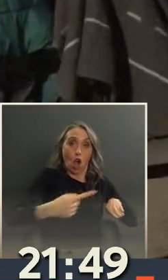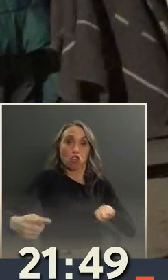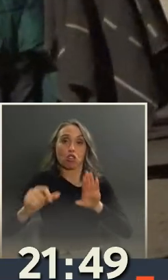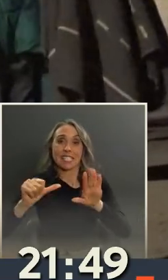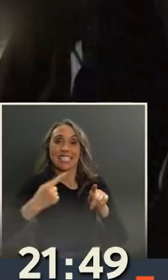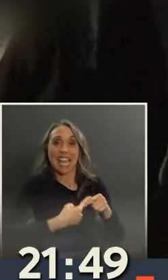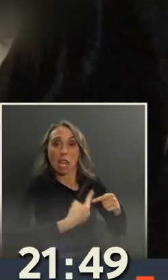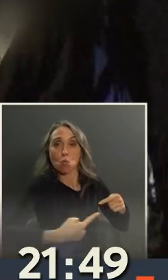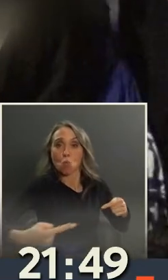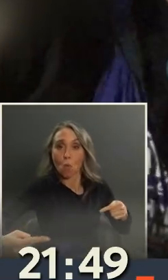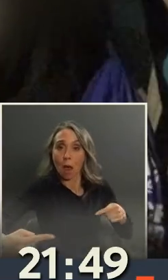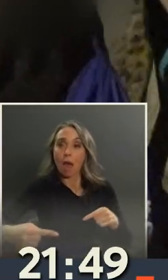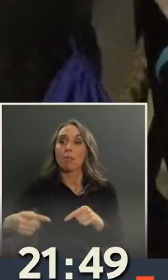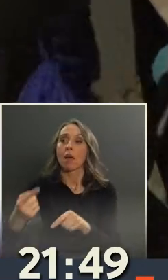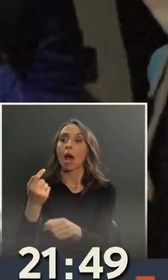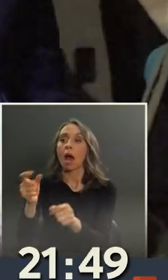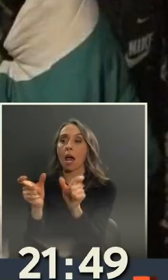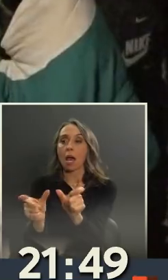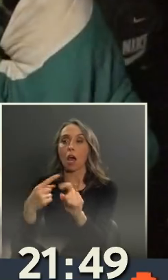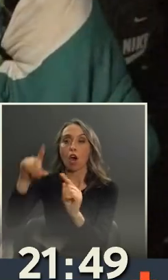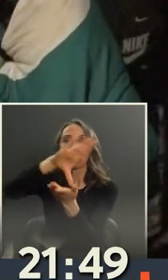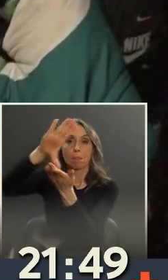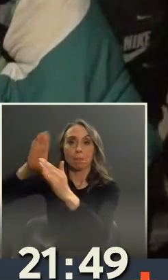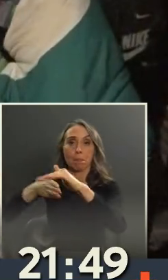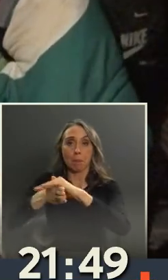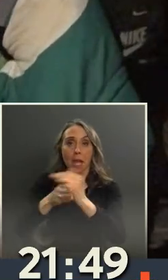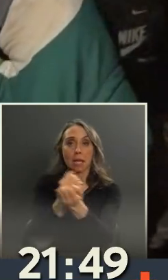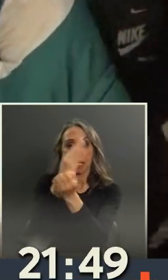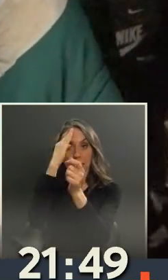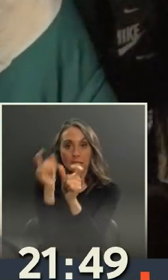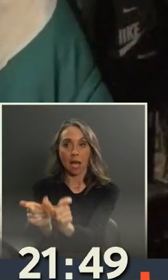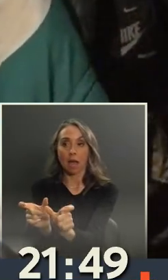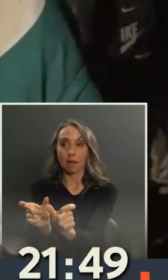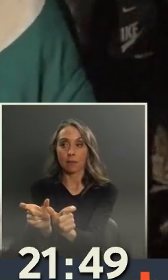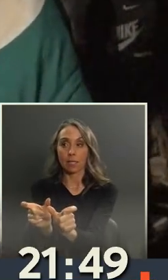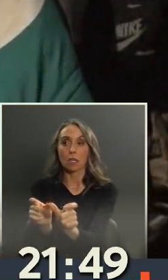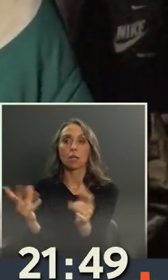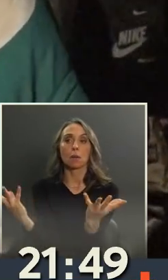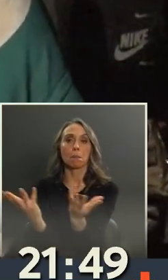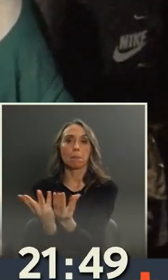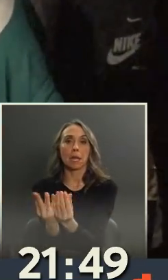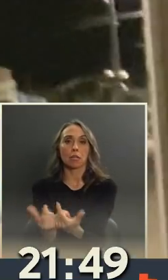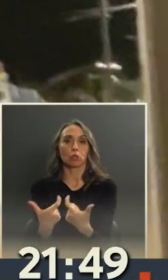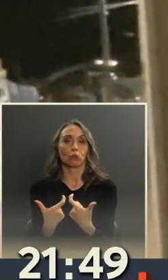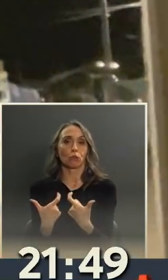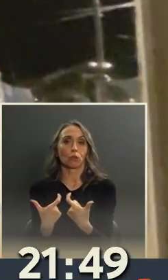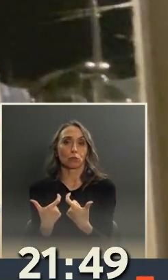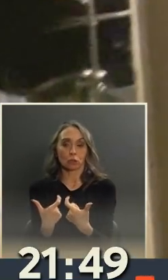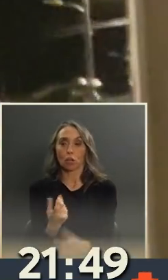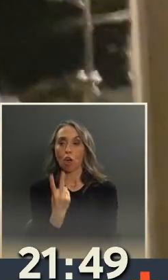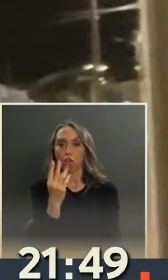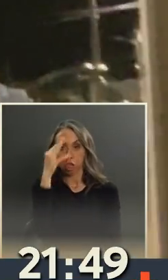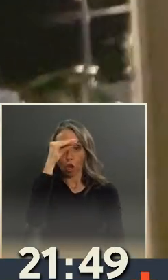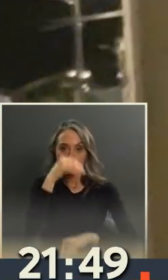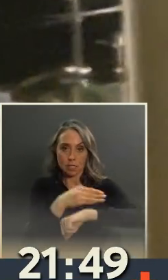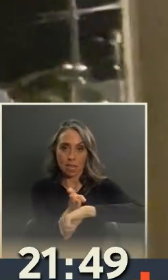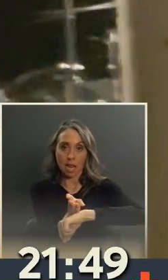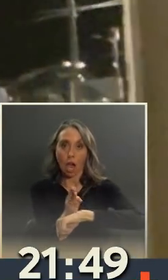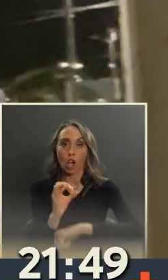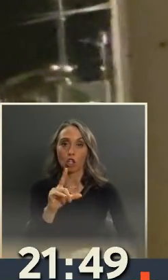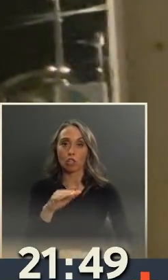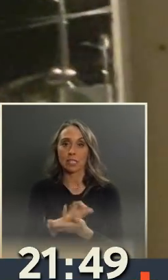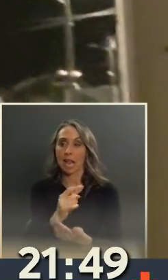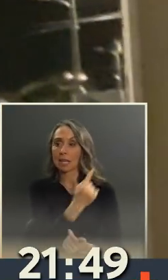está en el control de carabineros. Son los que han tomado el camino de la minoría. Son pasadas las 12 de la noche acá en Colchane. El grupo que está a mi